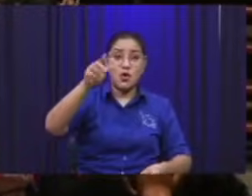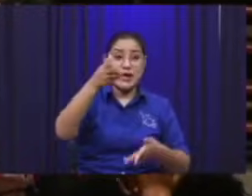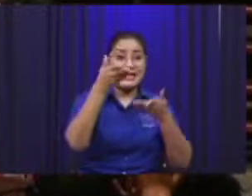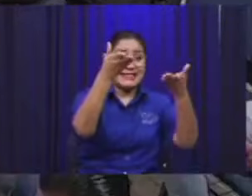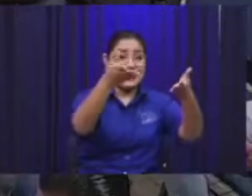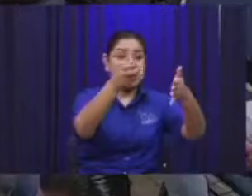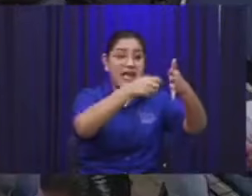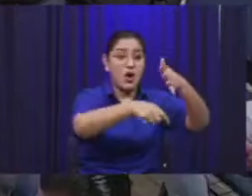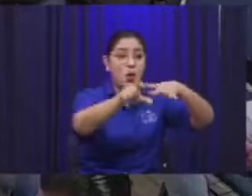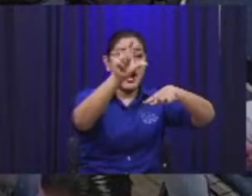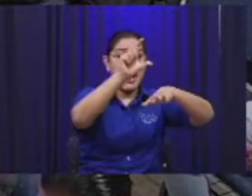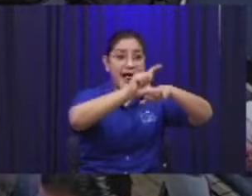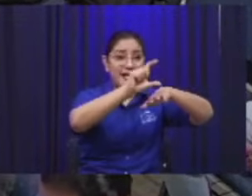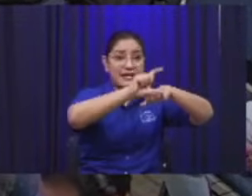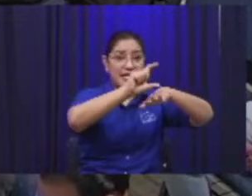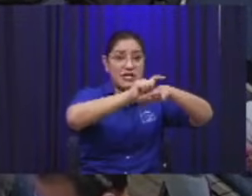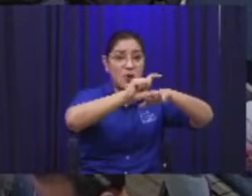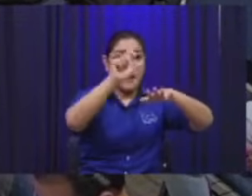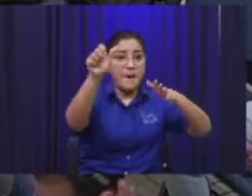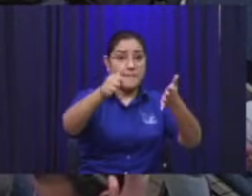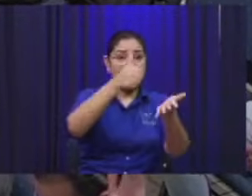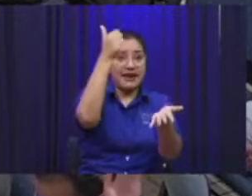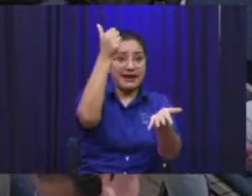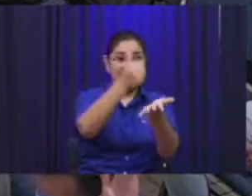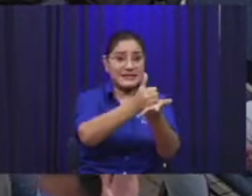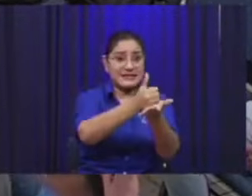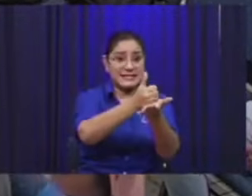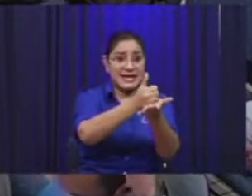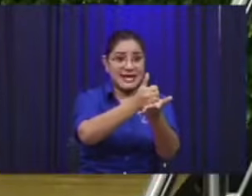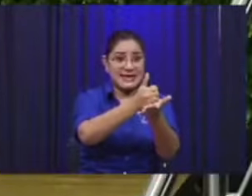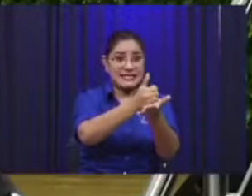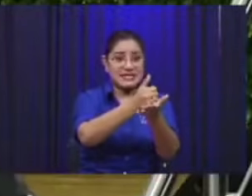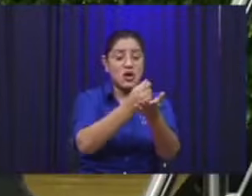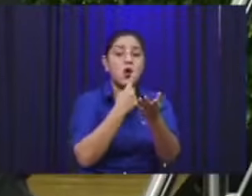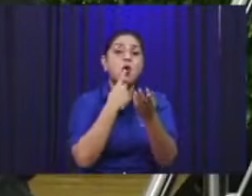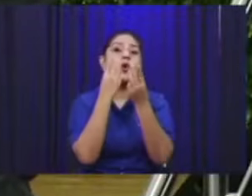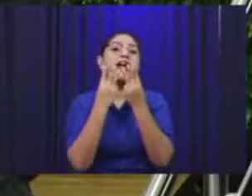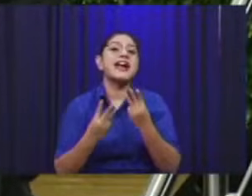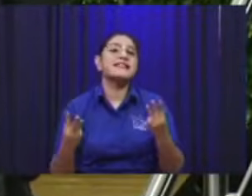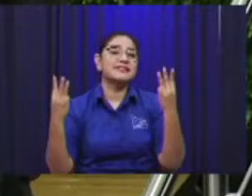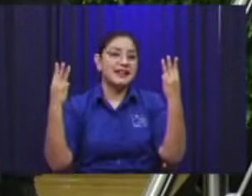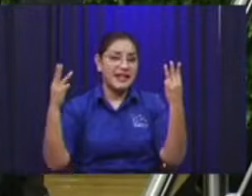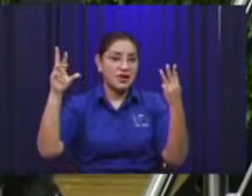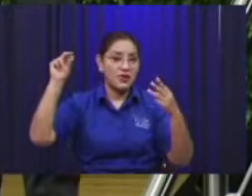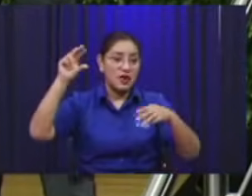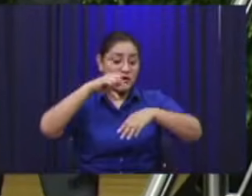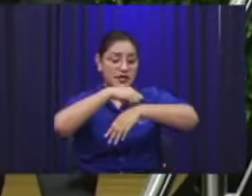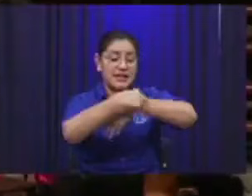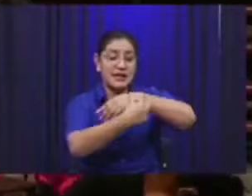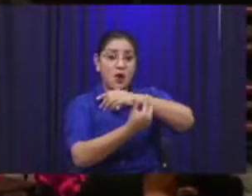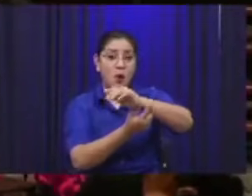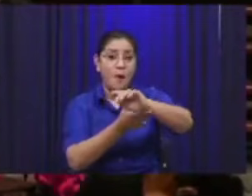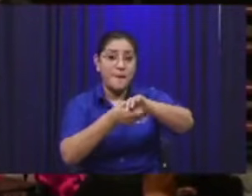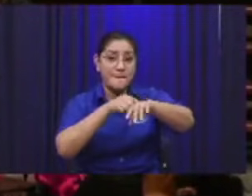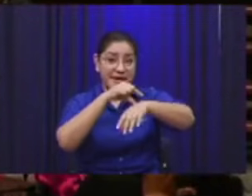desde un anillo para sellar tener un candelero de oro te de brazaletes